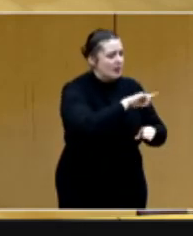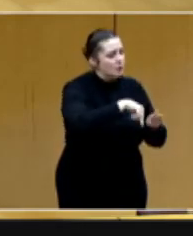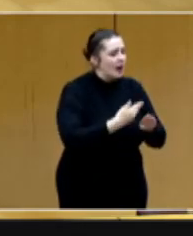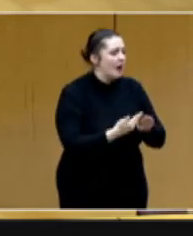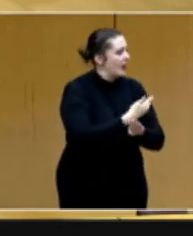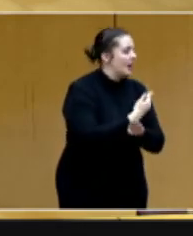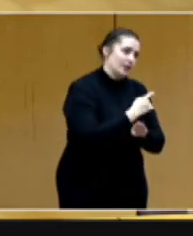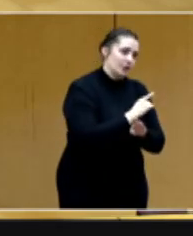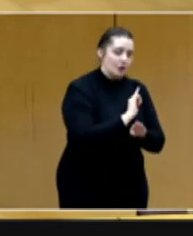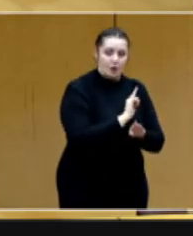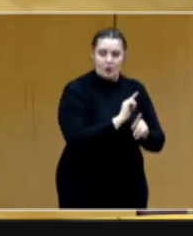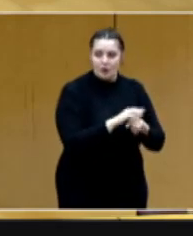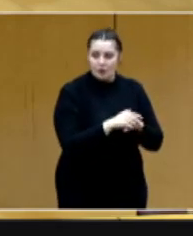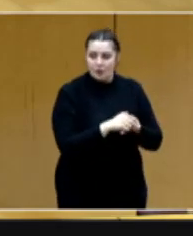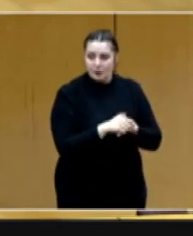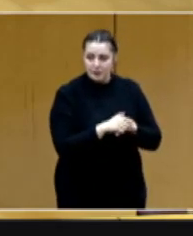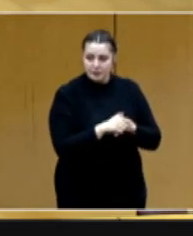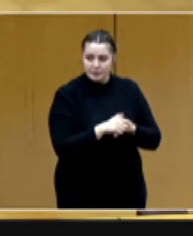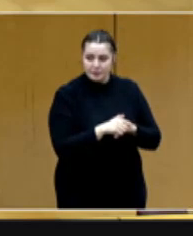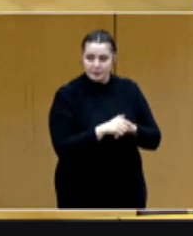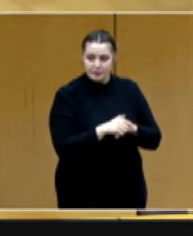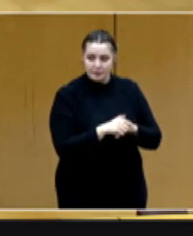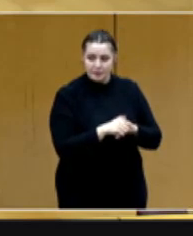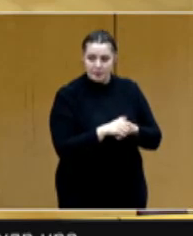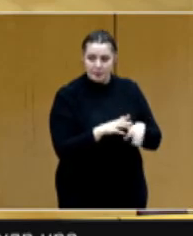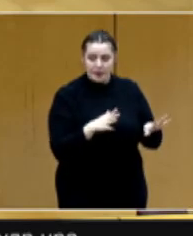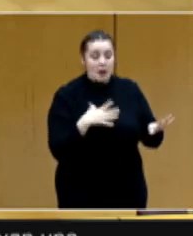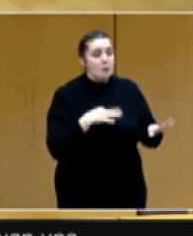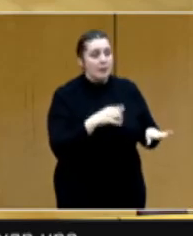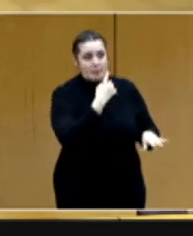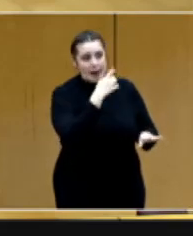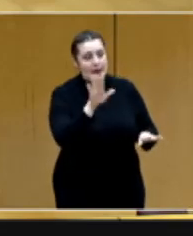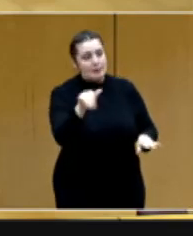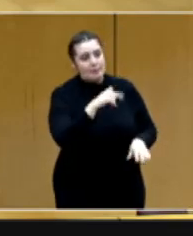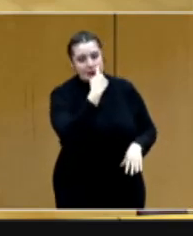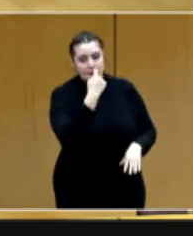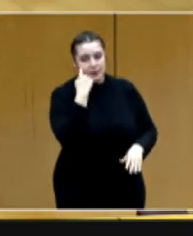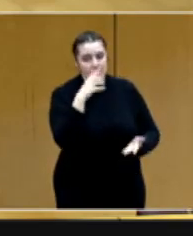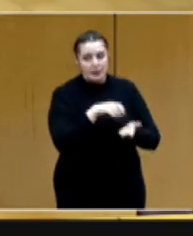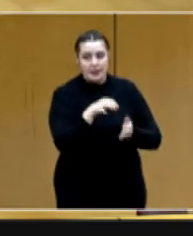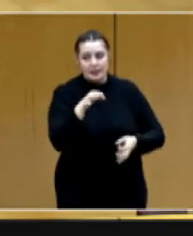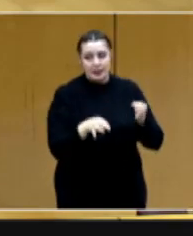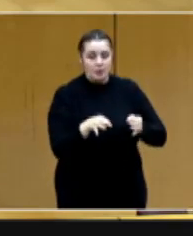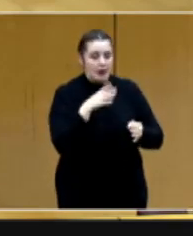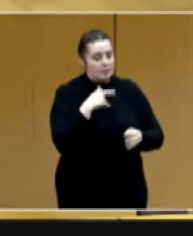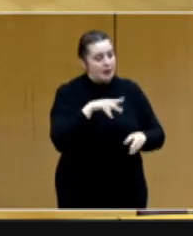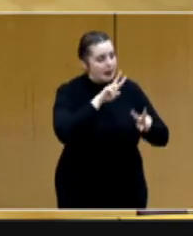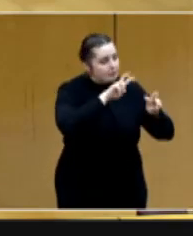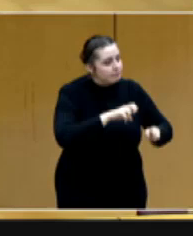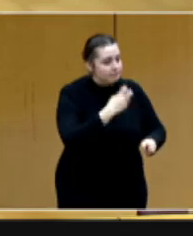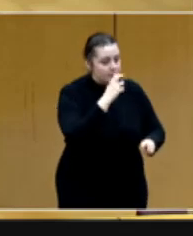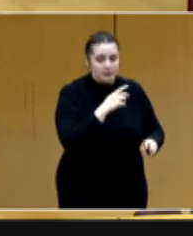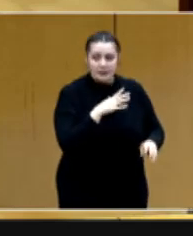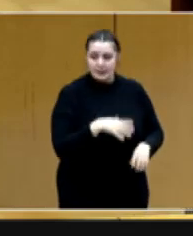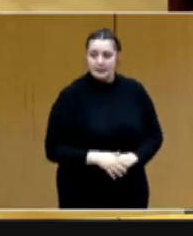cuáles son porque hay dos personas aquí que pueden enervar la inspección de tribunales O sea que están en la Península